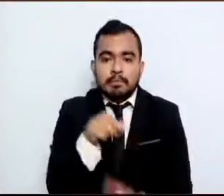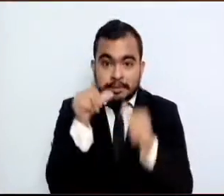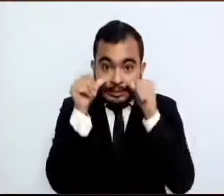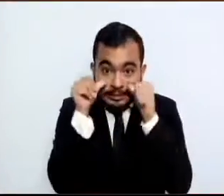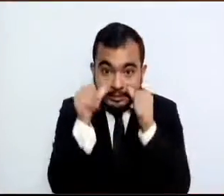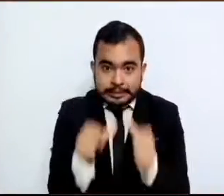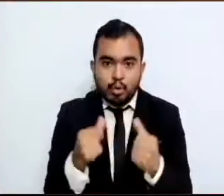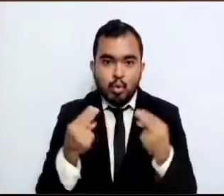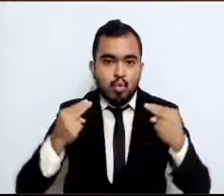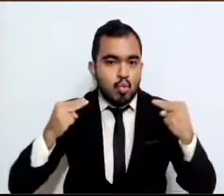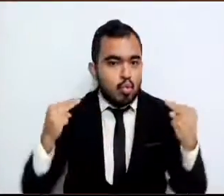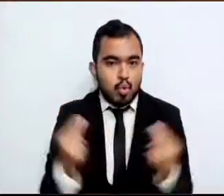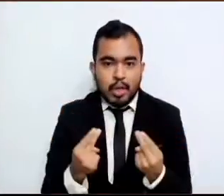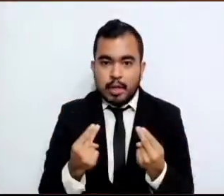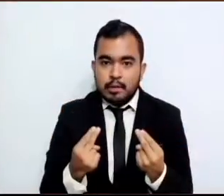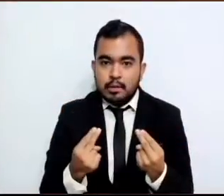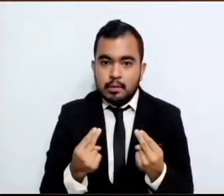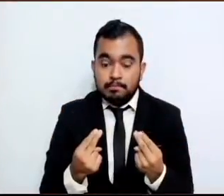Desde aquí,